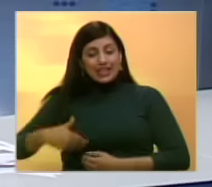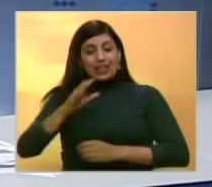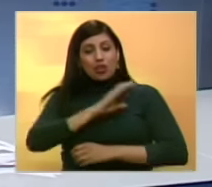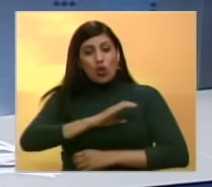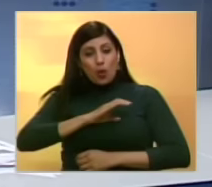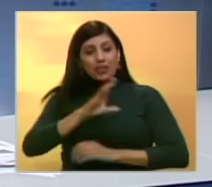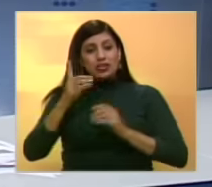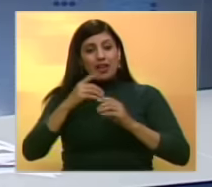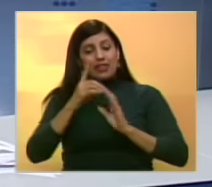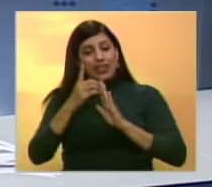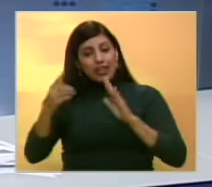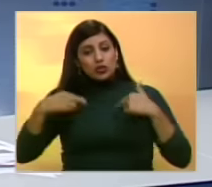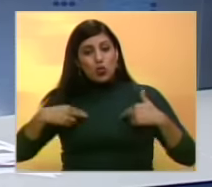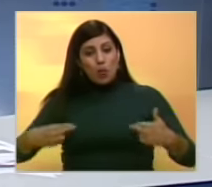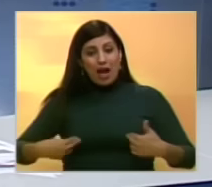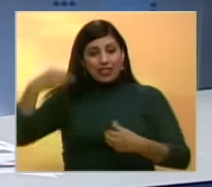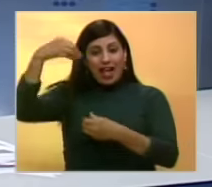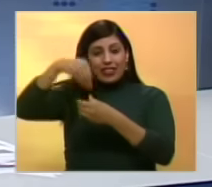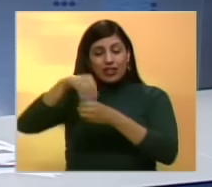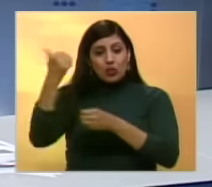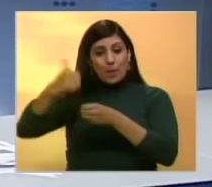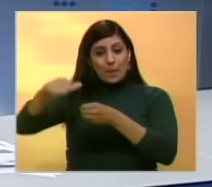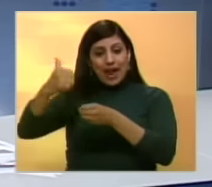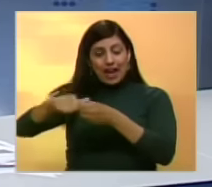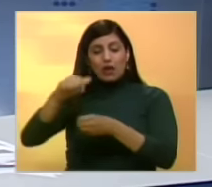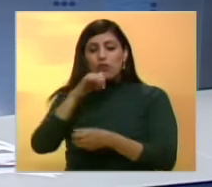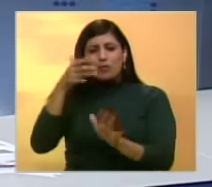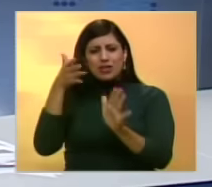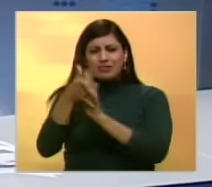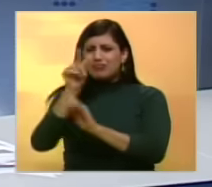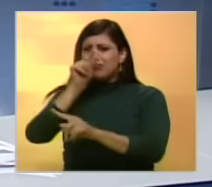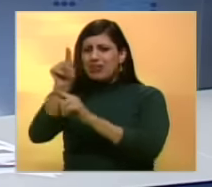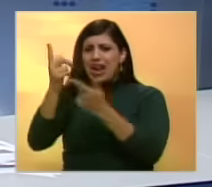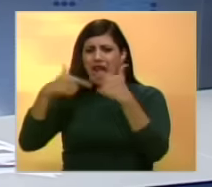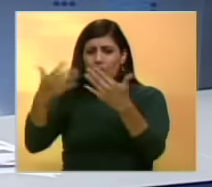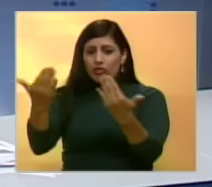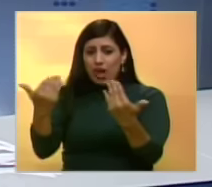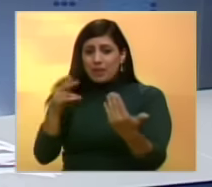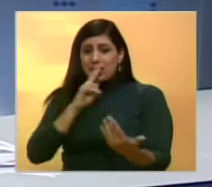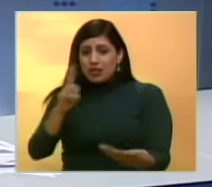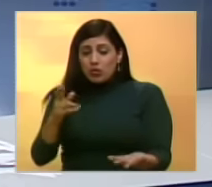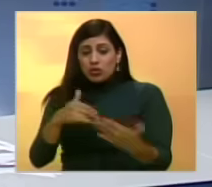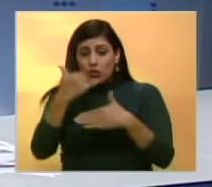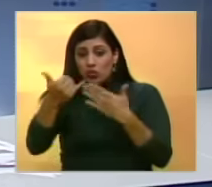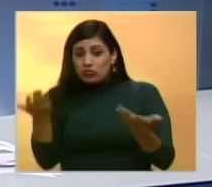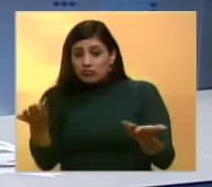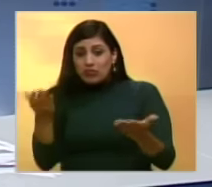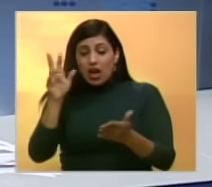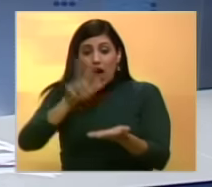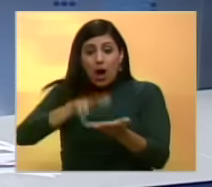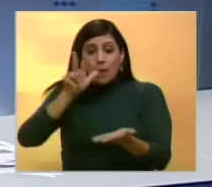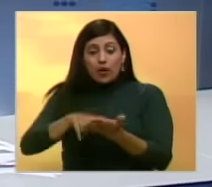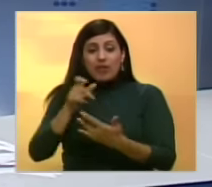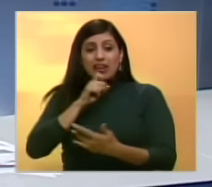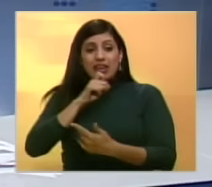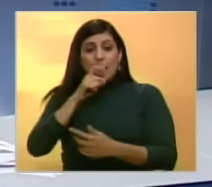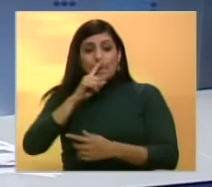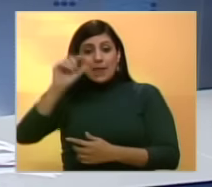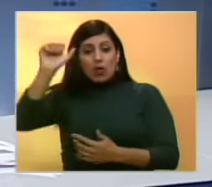del Consejo municipal de Maracaibo Leonardo Fernández exigió El presidente hidrolago respuesta sobre los proyectos y recursos aprobados por el gobierno